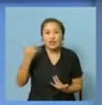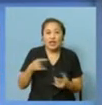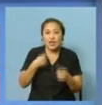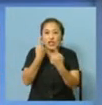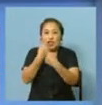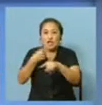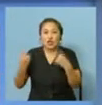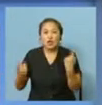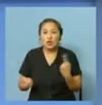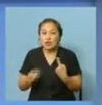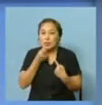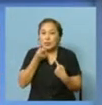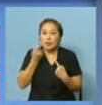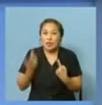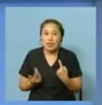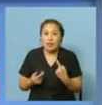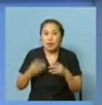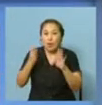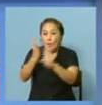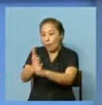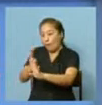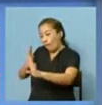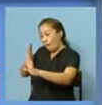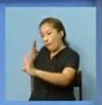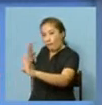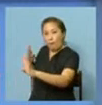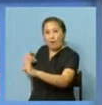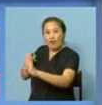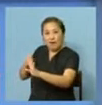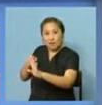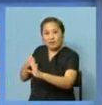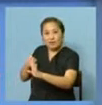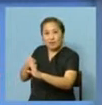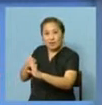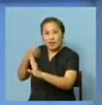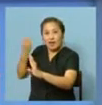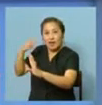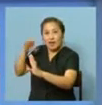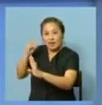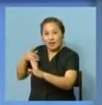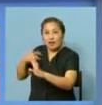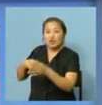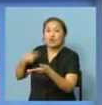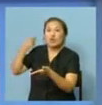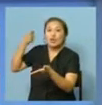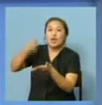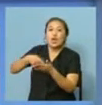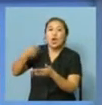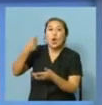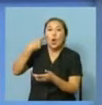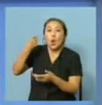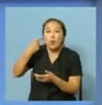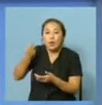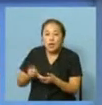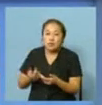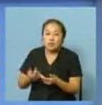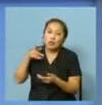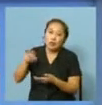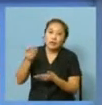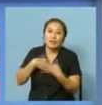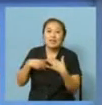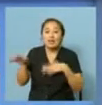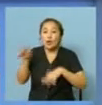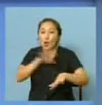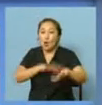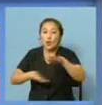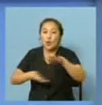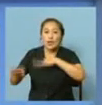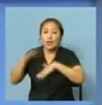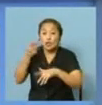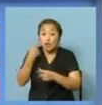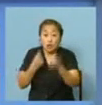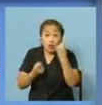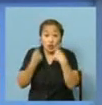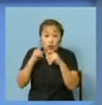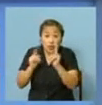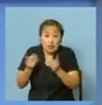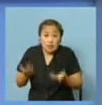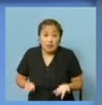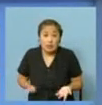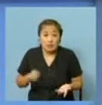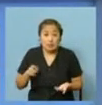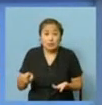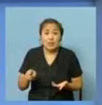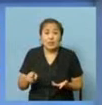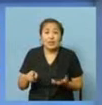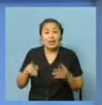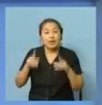como las colas en los bancos donde se acreditan jubilaciones y demás que queremos regular y controlar y